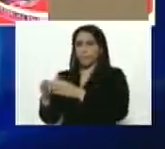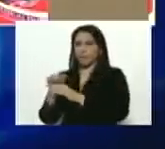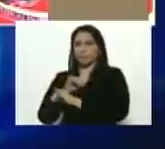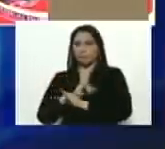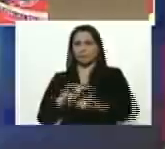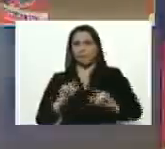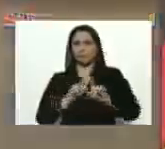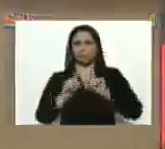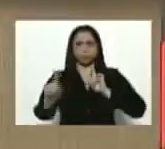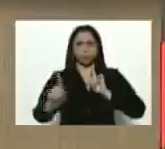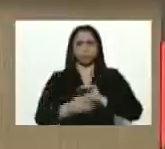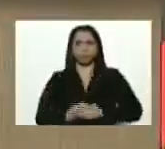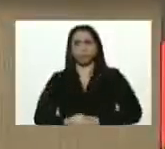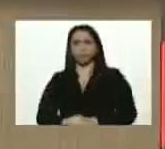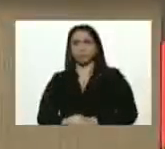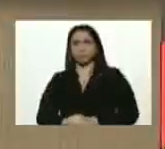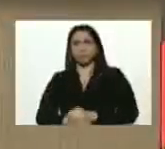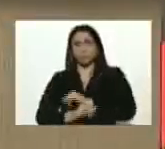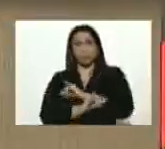debidamente aislados,